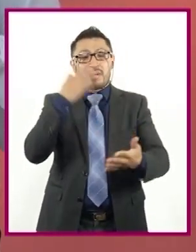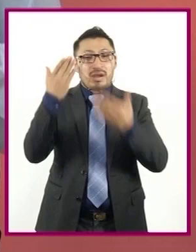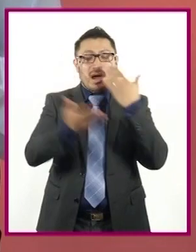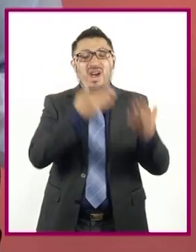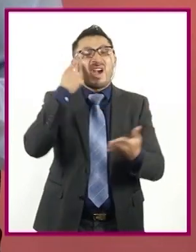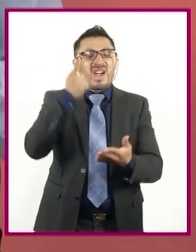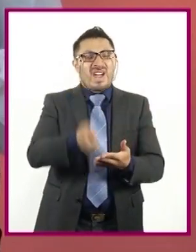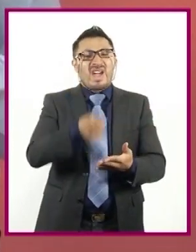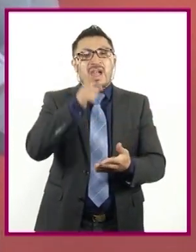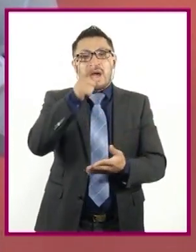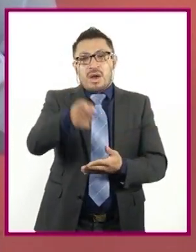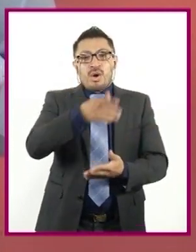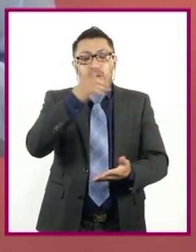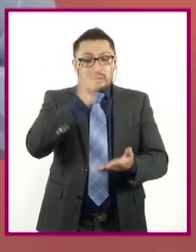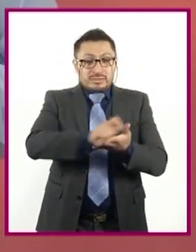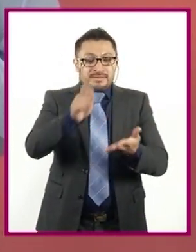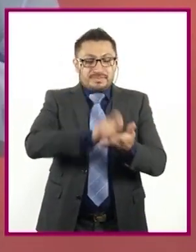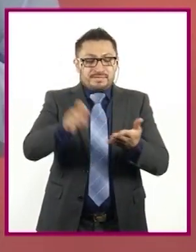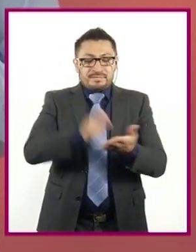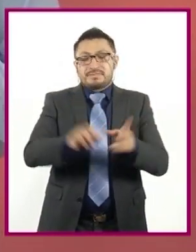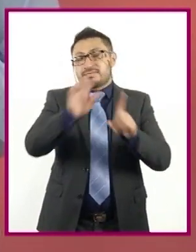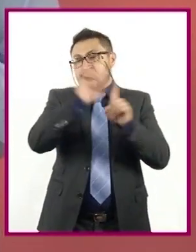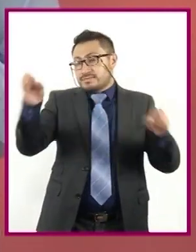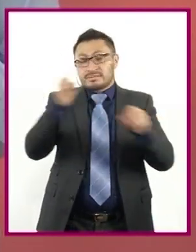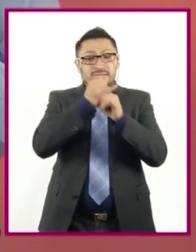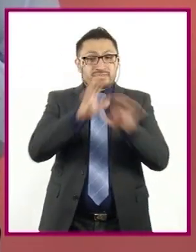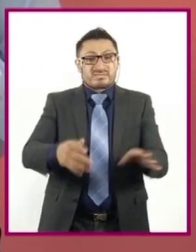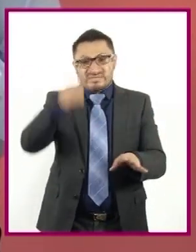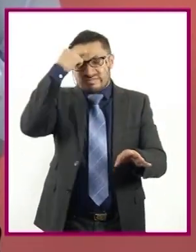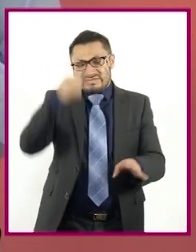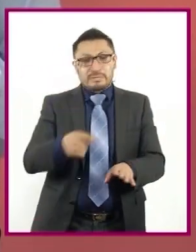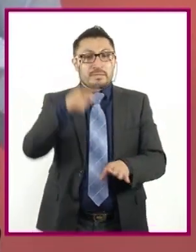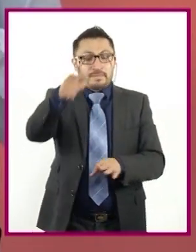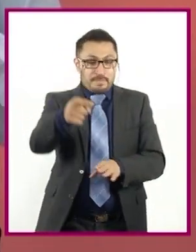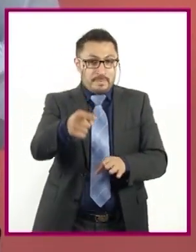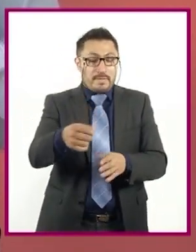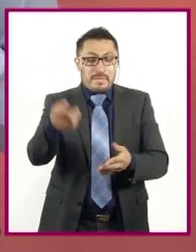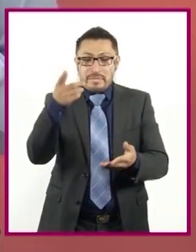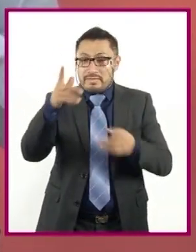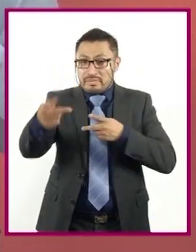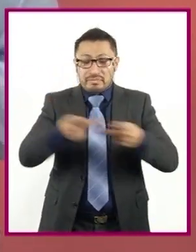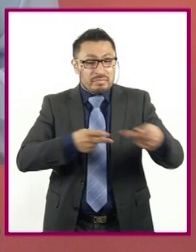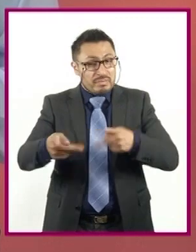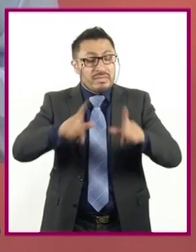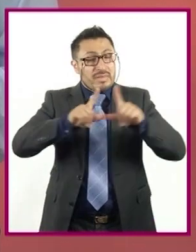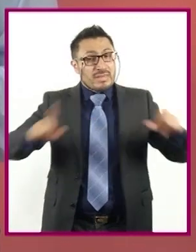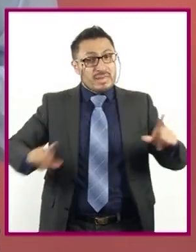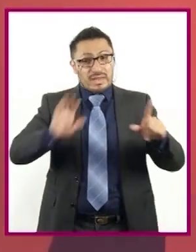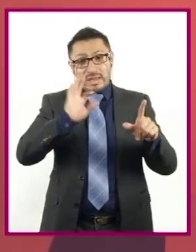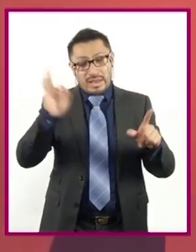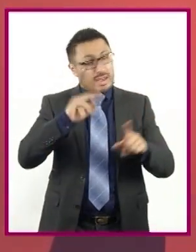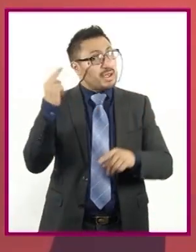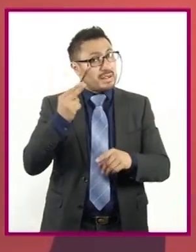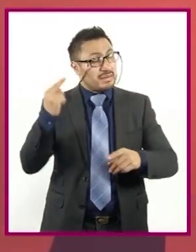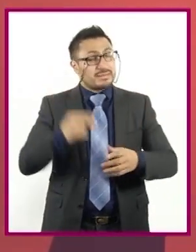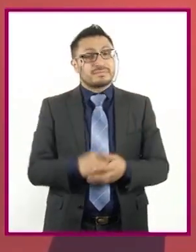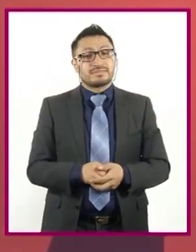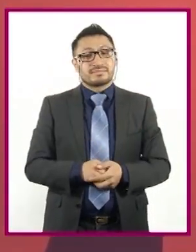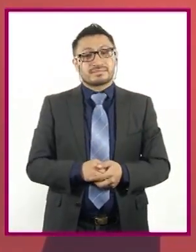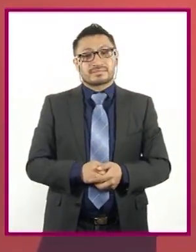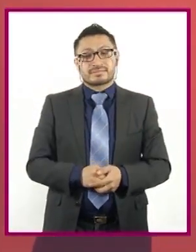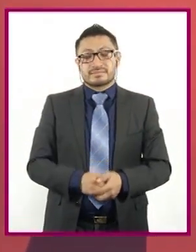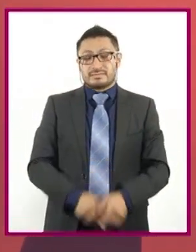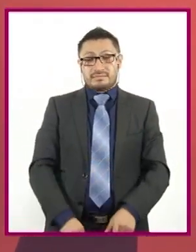registrar ordenadamente la información para tenerla a la mano y poder usarla en cuanto ésta se requiera.